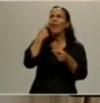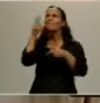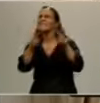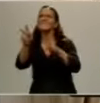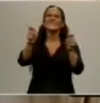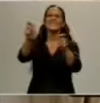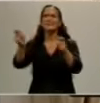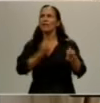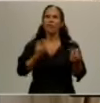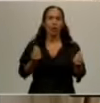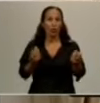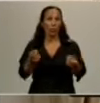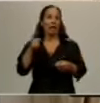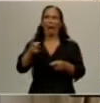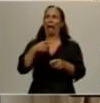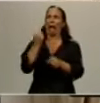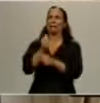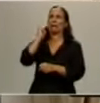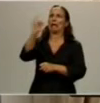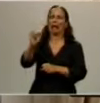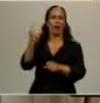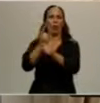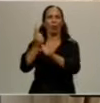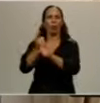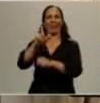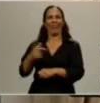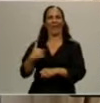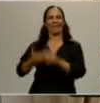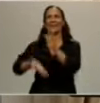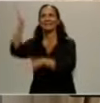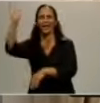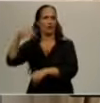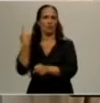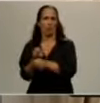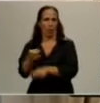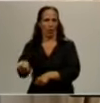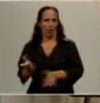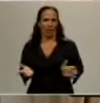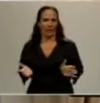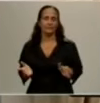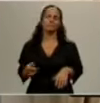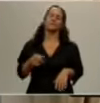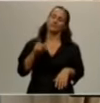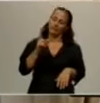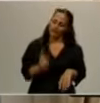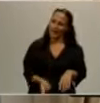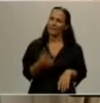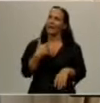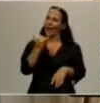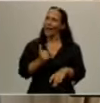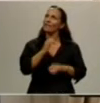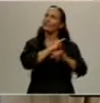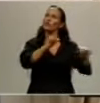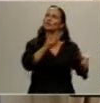se ordenó su no salida del país. A propósito de la salida del país, también tenemos información a través